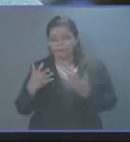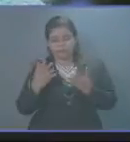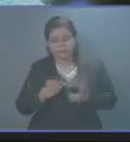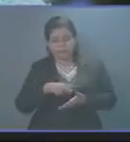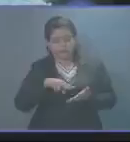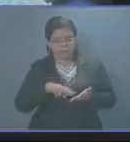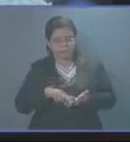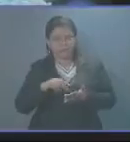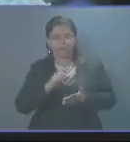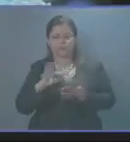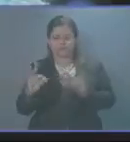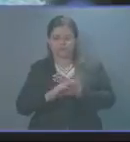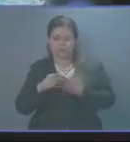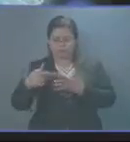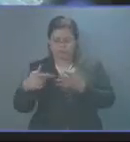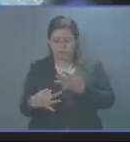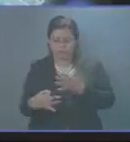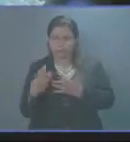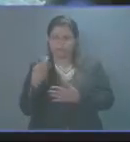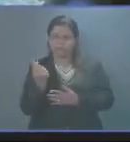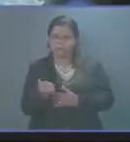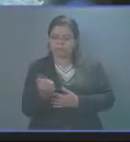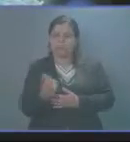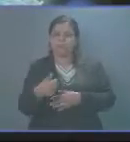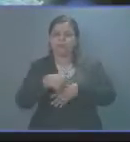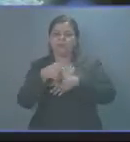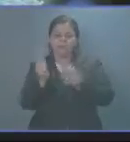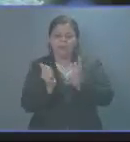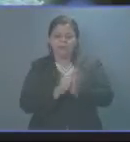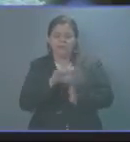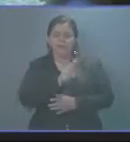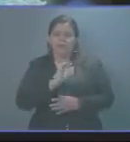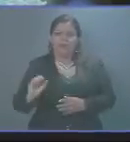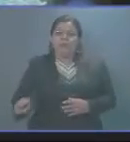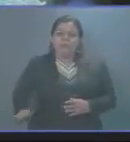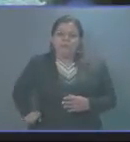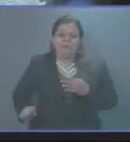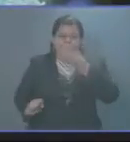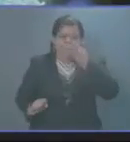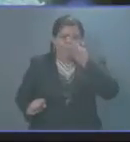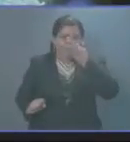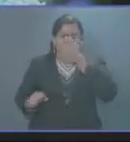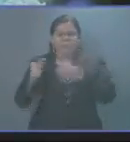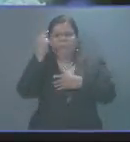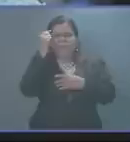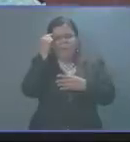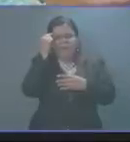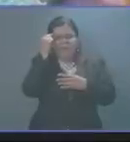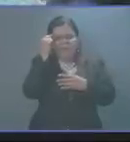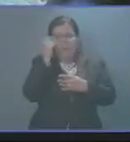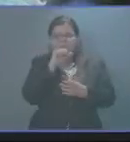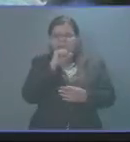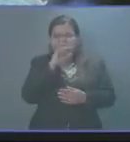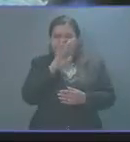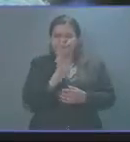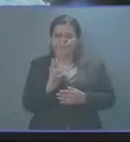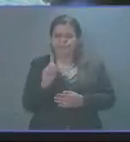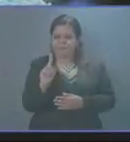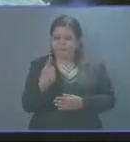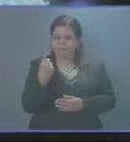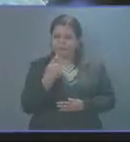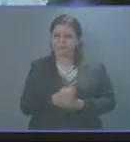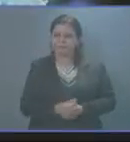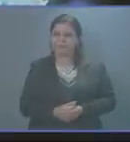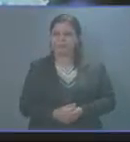decreto. Decreto número. La Asamblea Legislativa de la República de El Salvador, considerando Romano